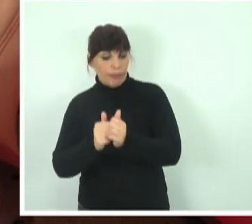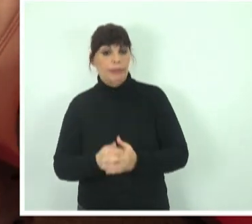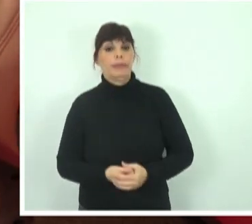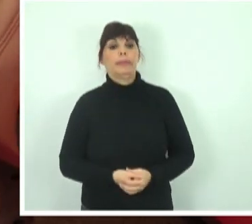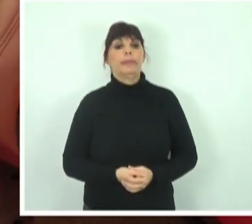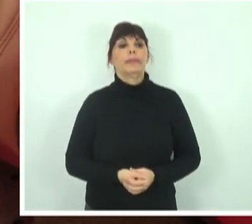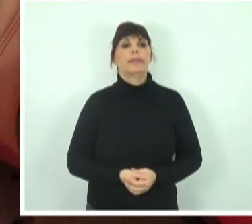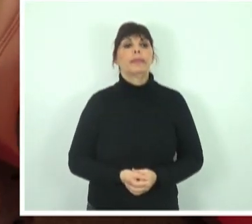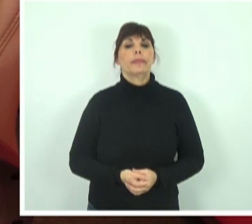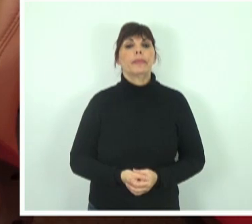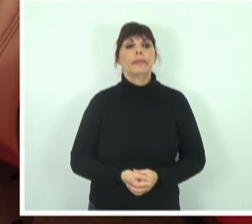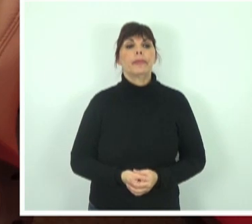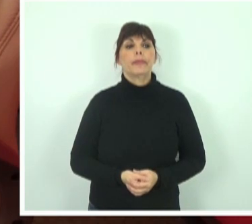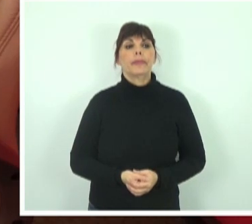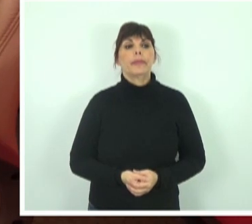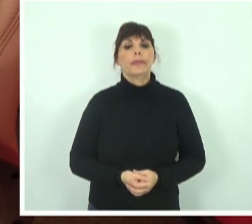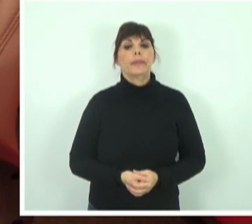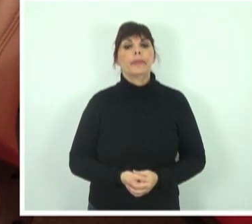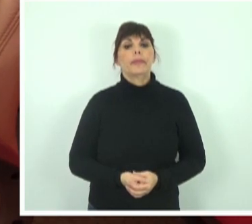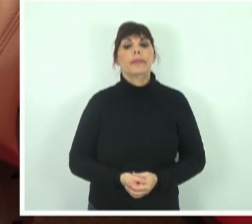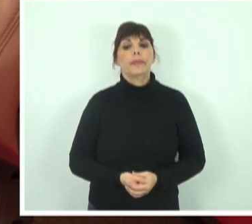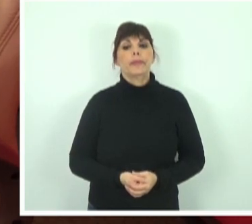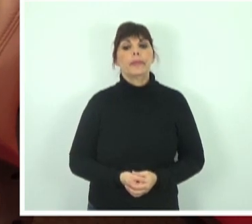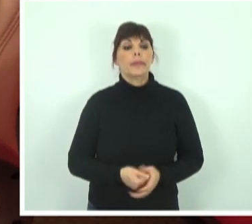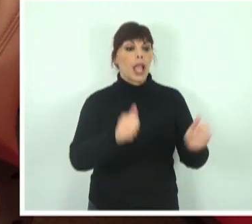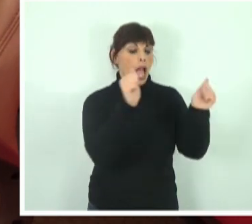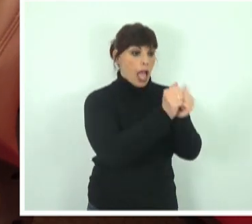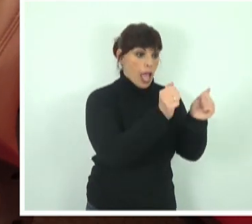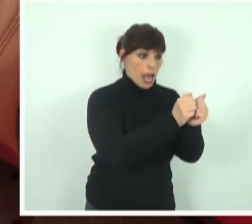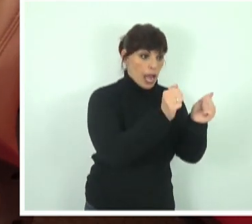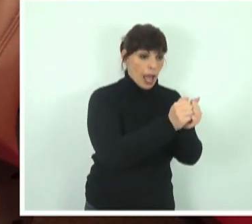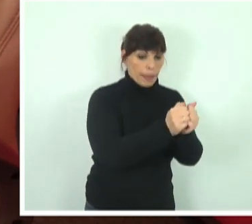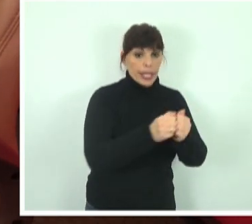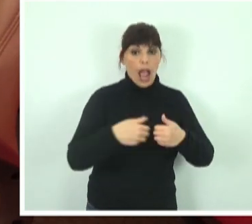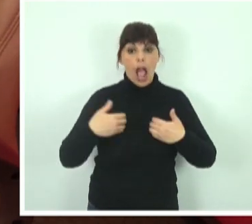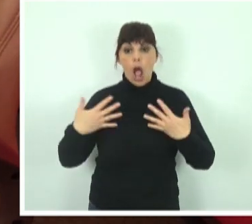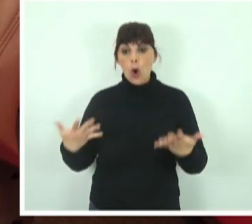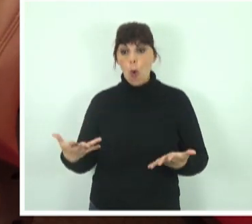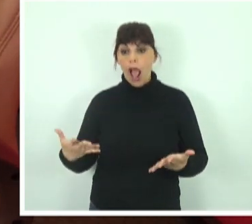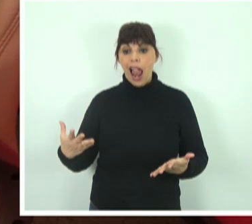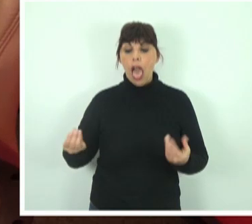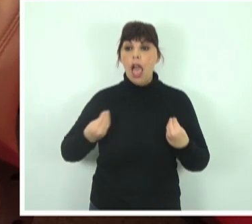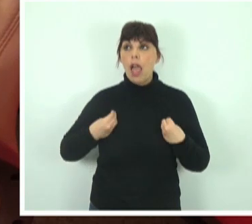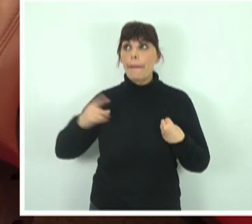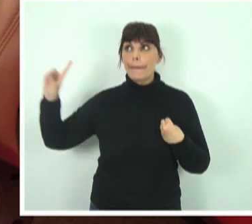esa palabra zao, zoe, esa palabra, la piedra que tiene la vida de Dios. Esa palabra